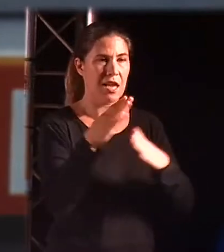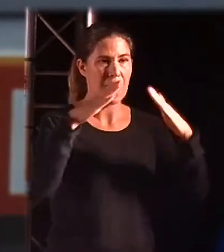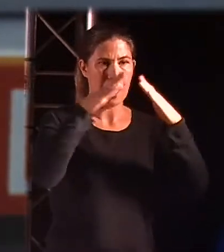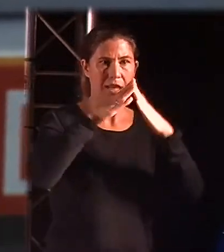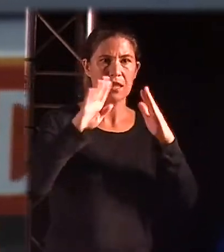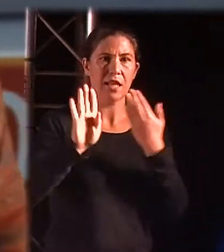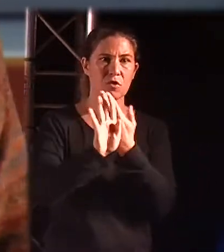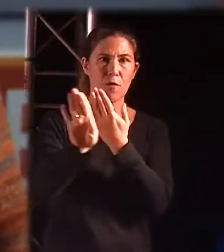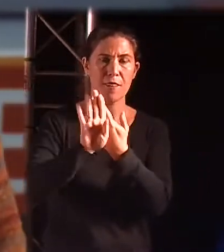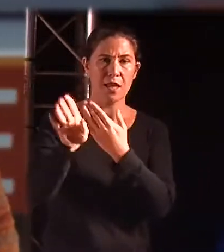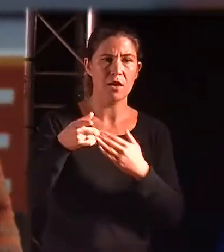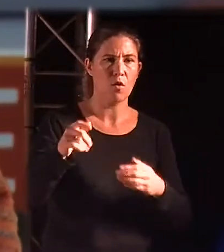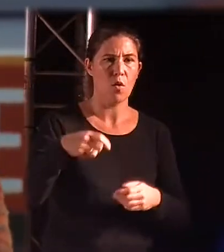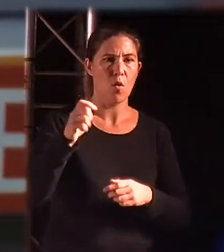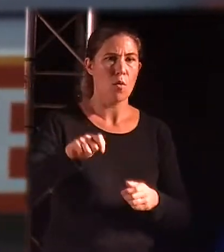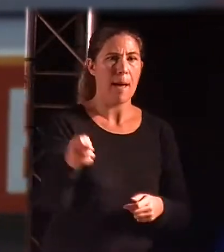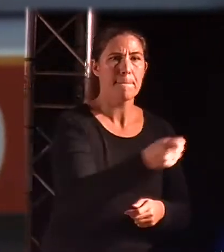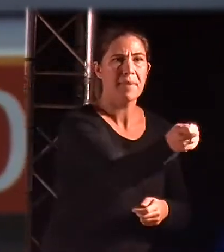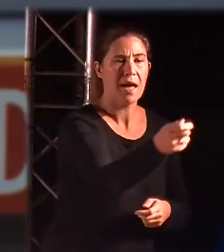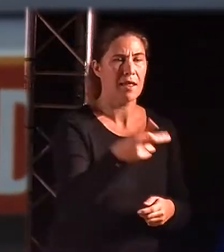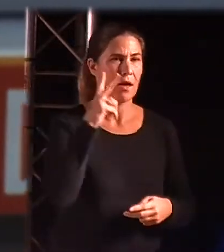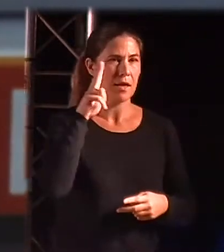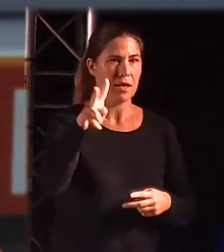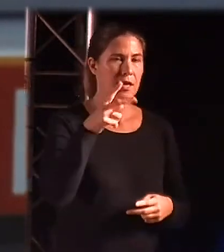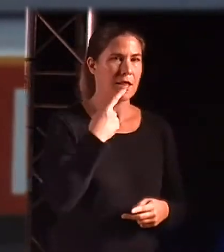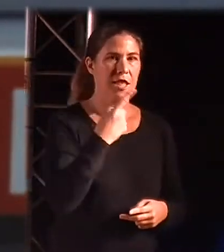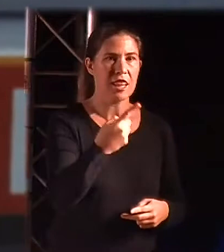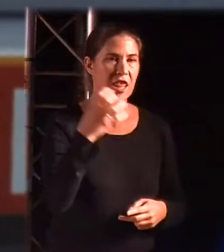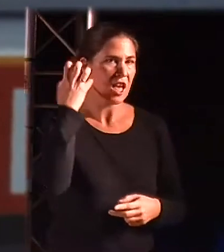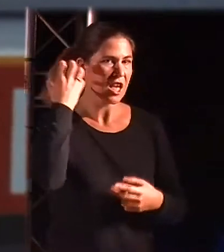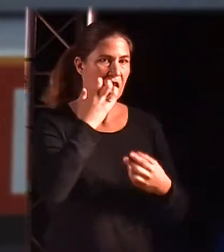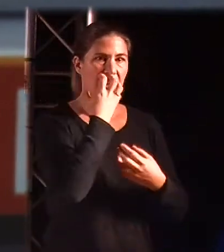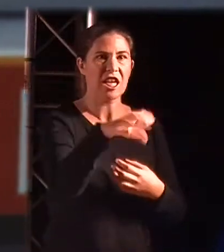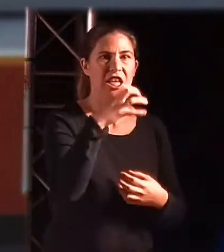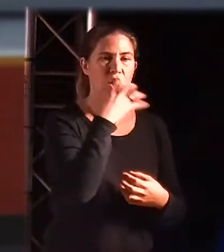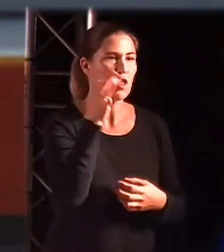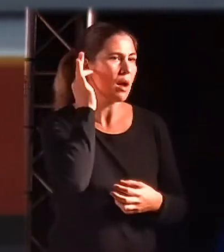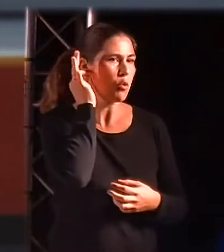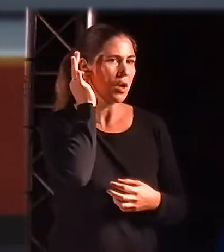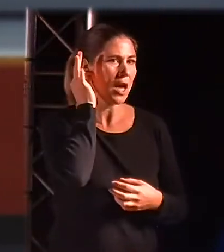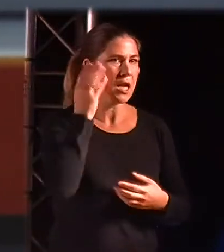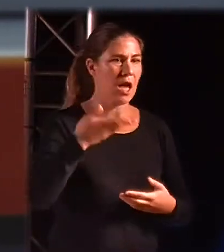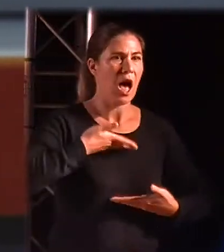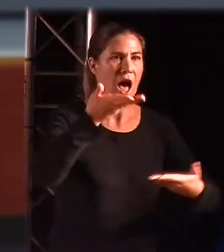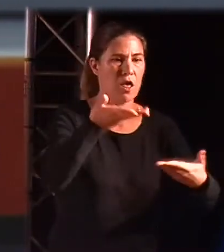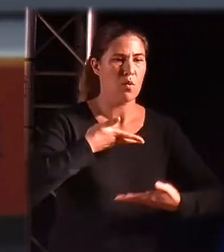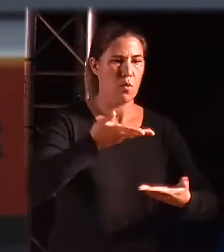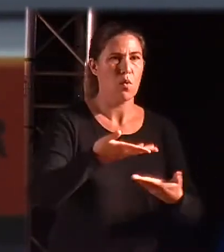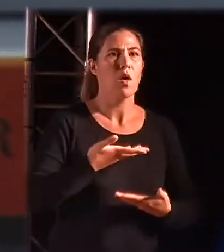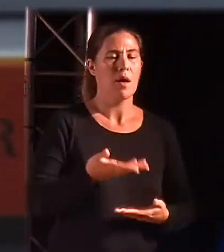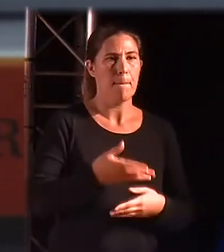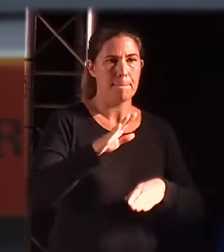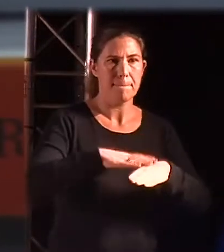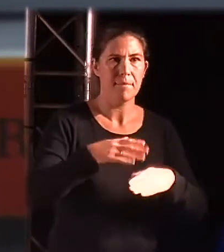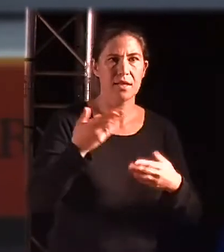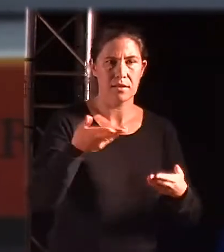blandiendo una espada y diciendo que ha oído los gritos de una mujer que estaba pidiendo auxilio. El vecino niega a la mayor, aquí no